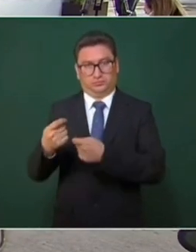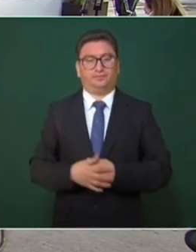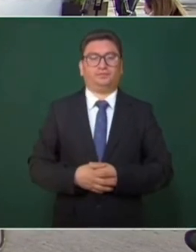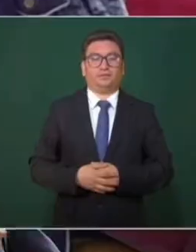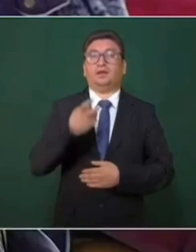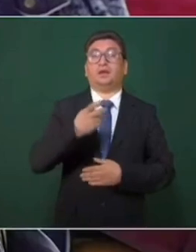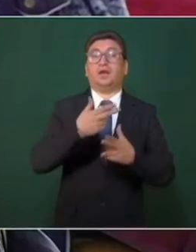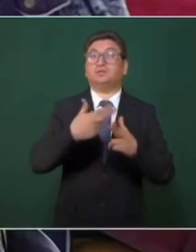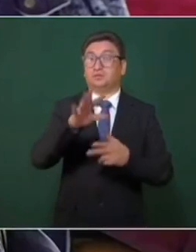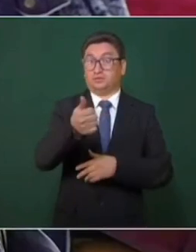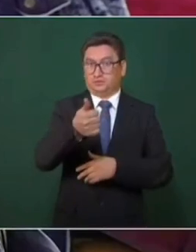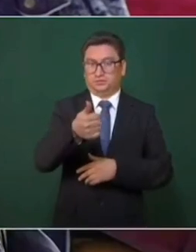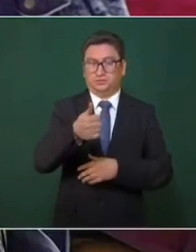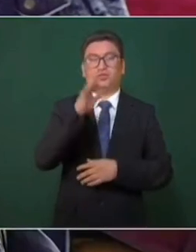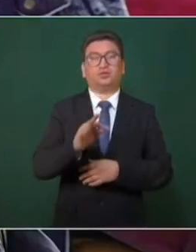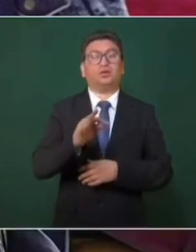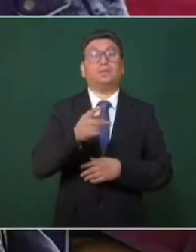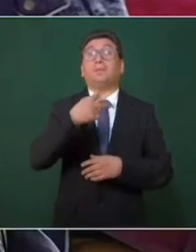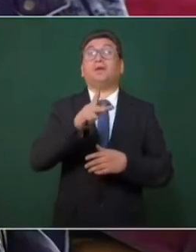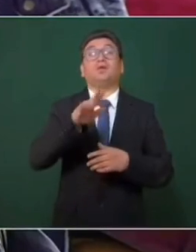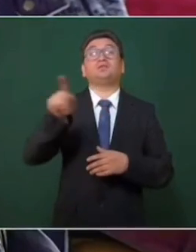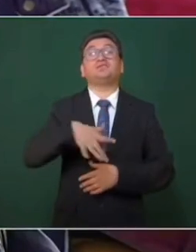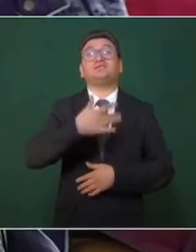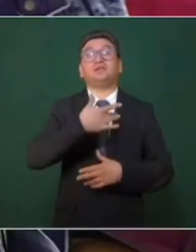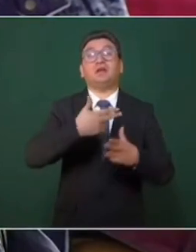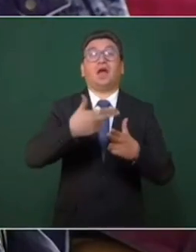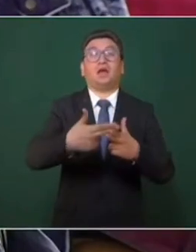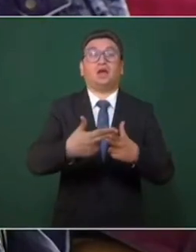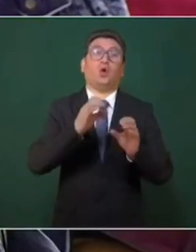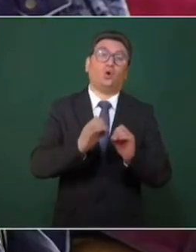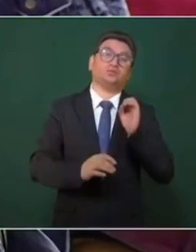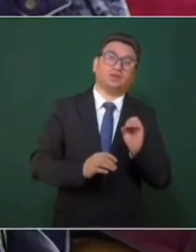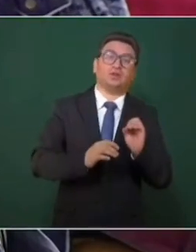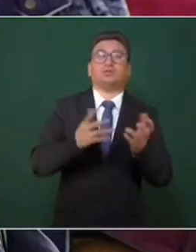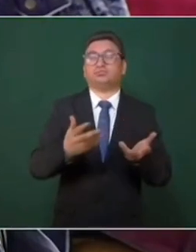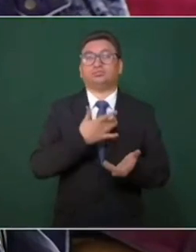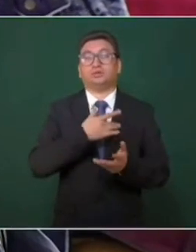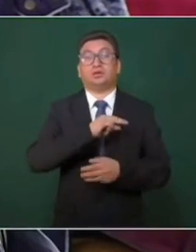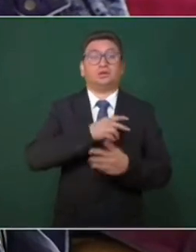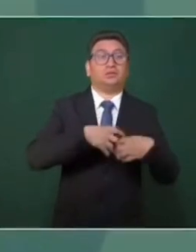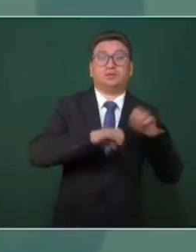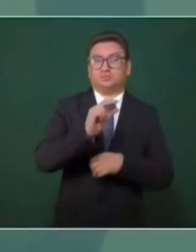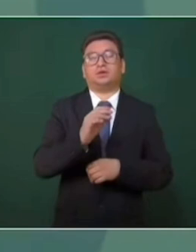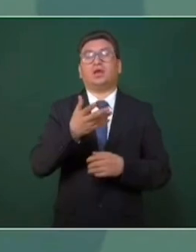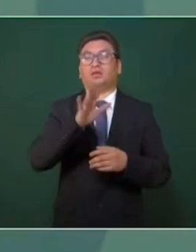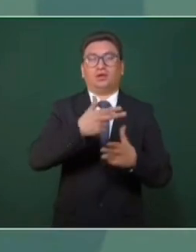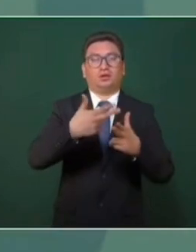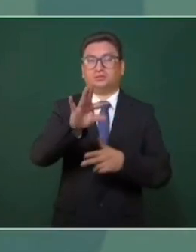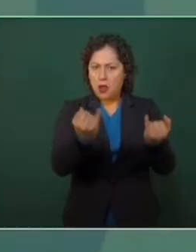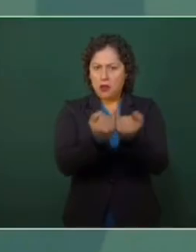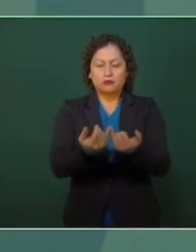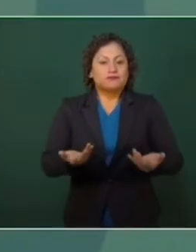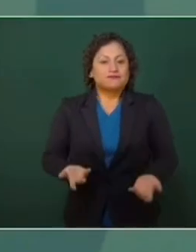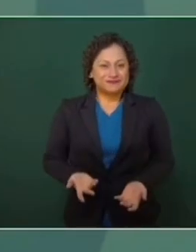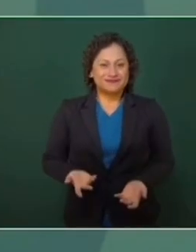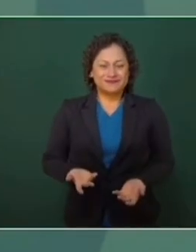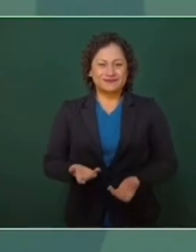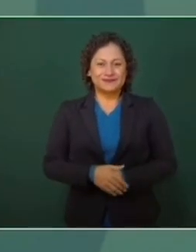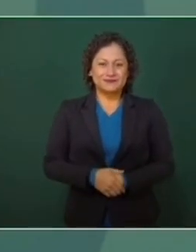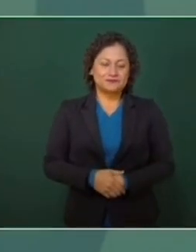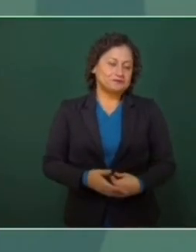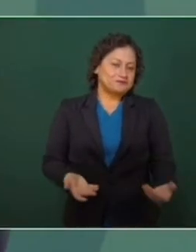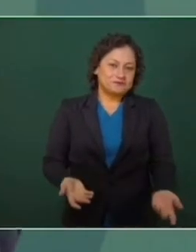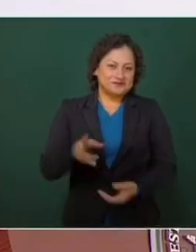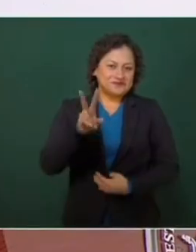de la polémica es hasta un 46%, argumentan que hasta un, pero ellos temen que sea hasta y pueda ser desde cero y que se quede en cero y entonces temen a la estatización. hasta el 46%. No es